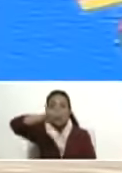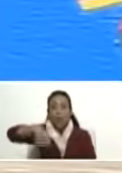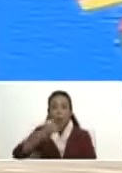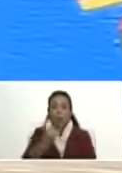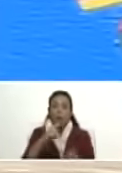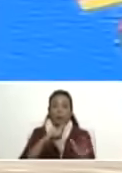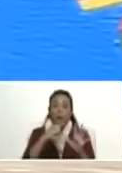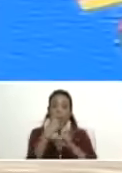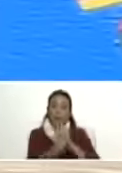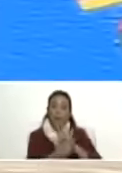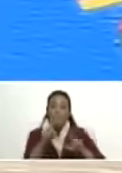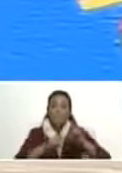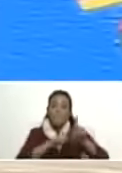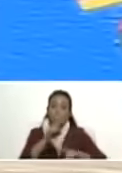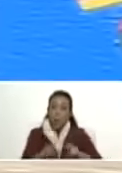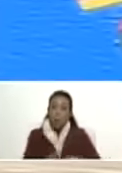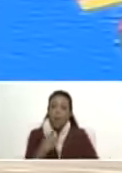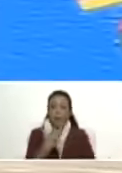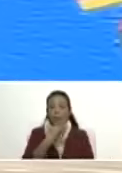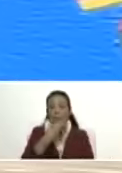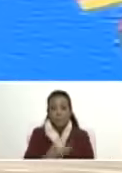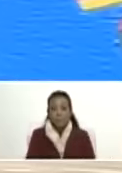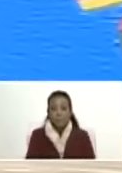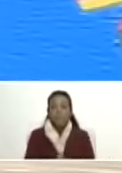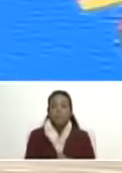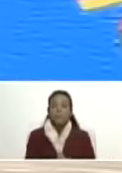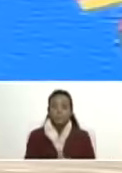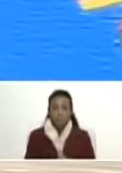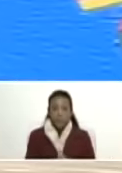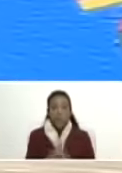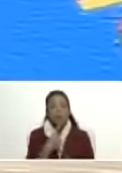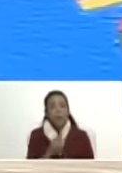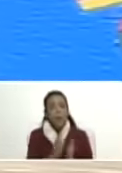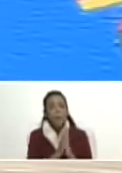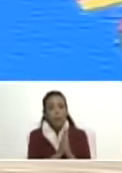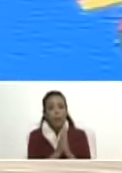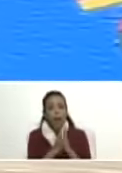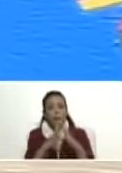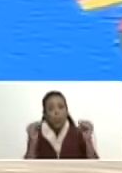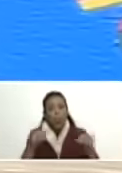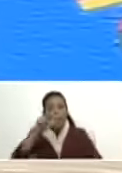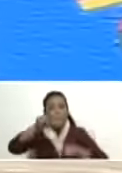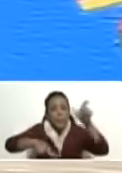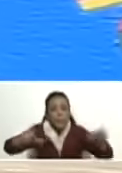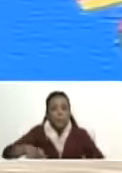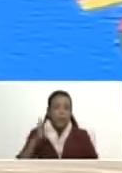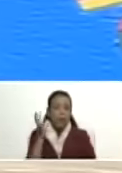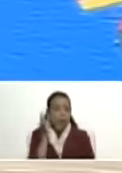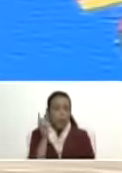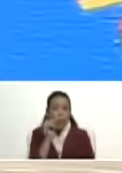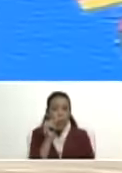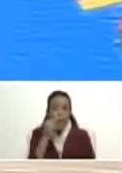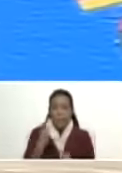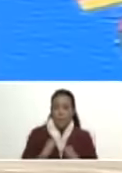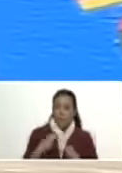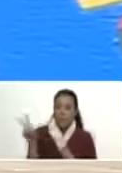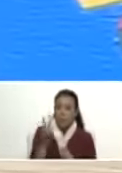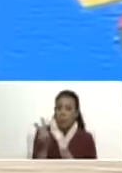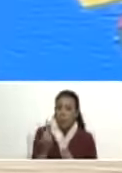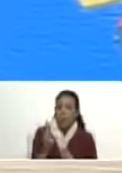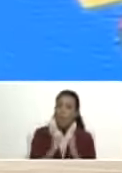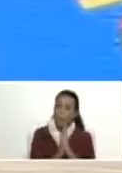5 preguntas del referéndum del 3 de diciembre. Y yo le pido a todos los venezolanos y venezolanas, por